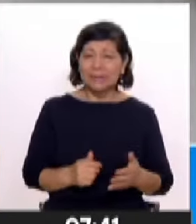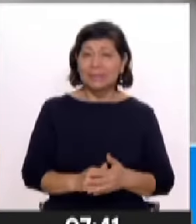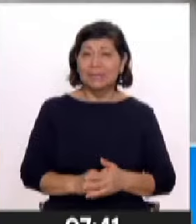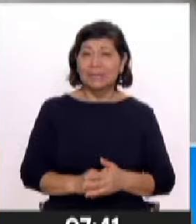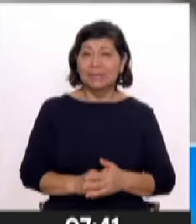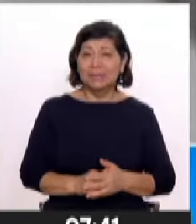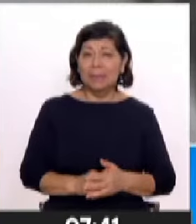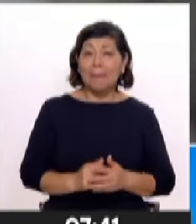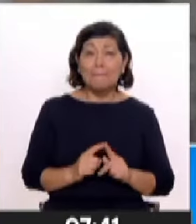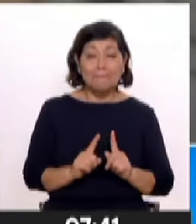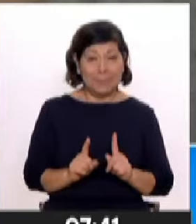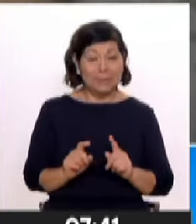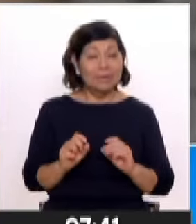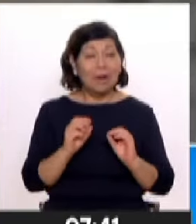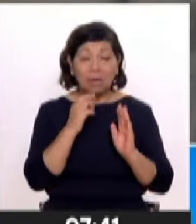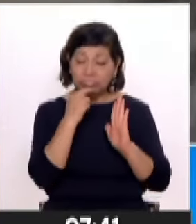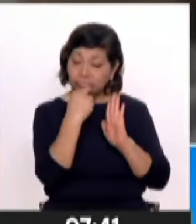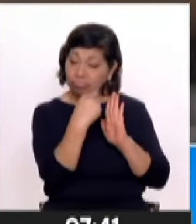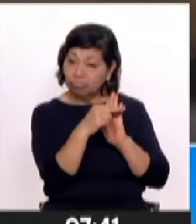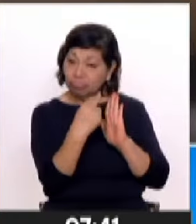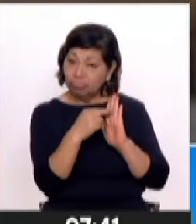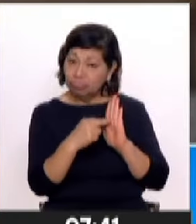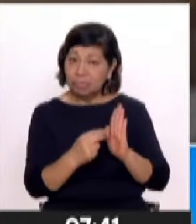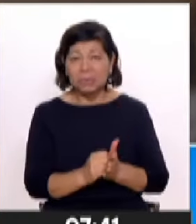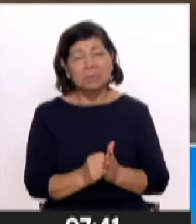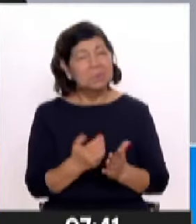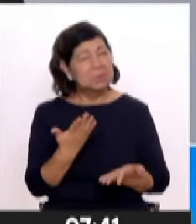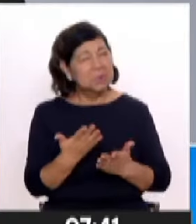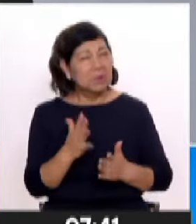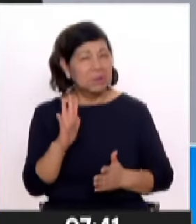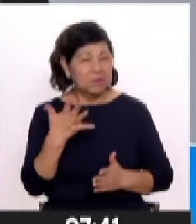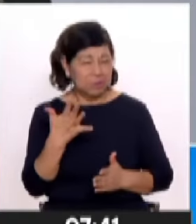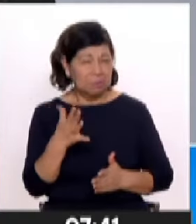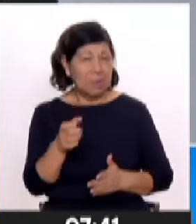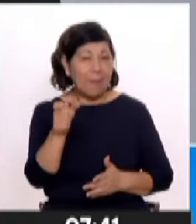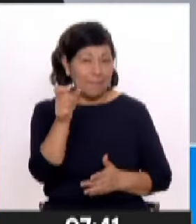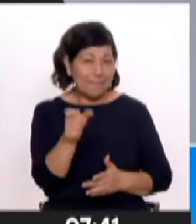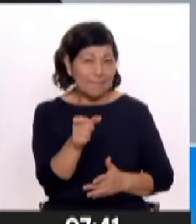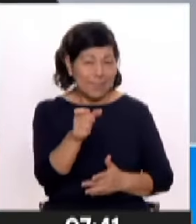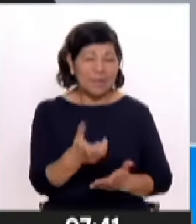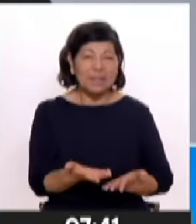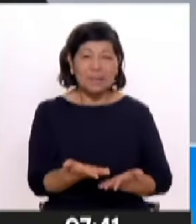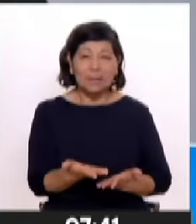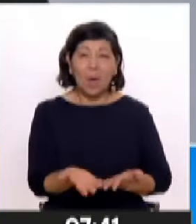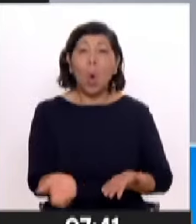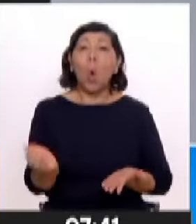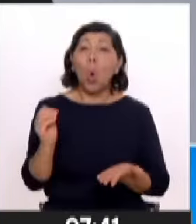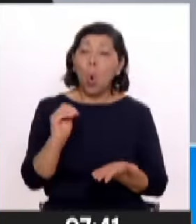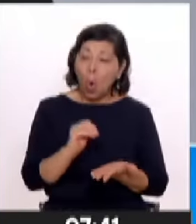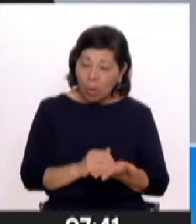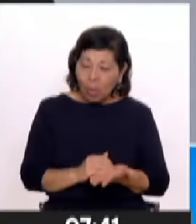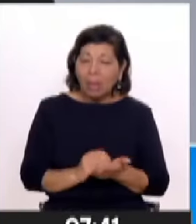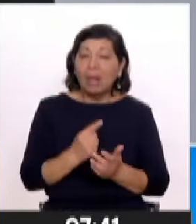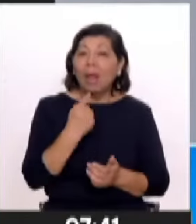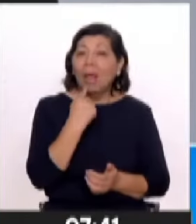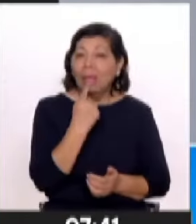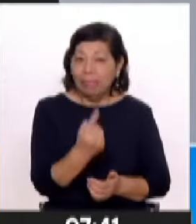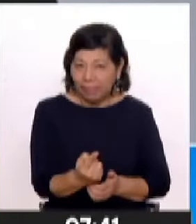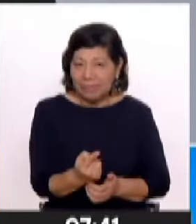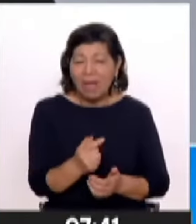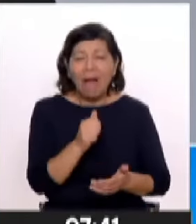ha dado a los accionantes, que es un grupo de más o menos 5.000 ciudadanos, quienes han vuelto a plantear